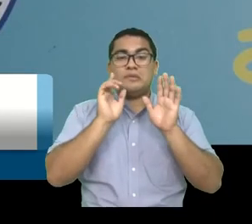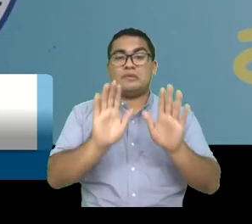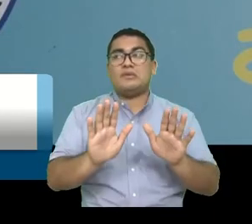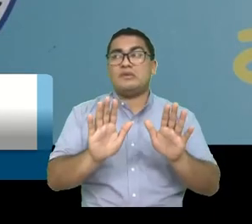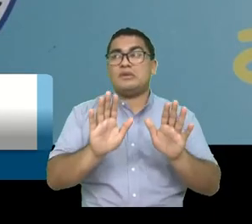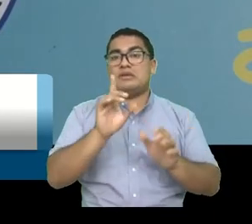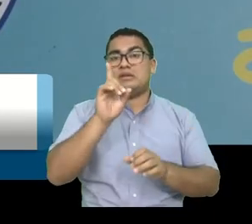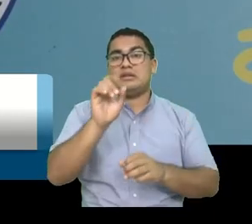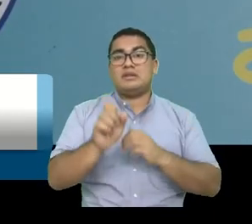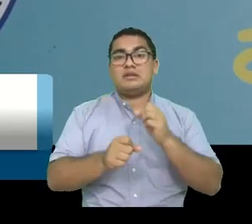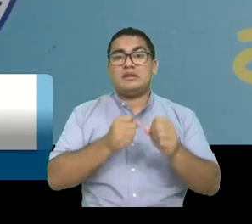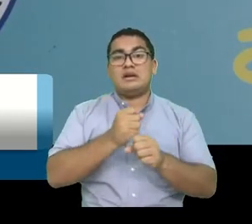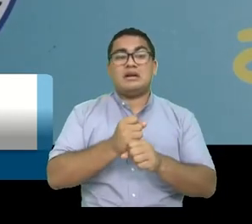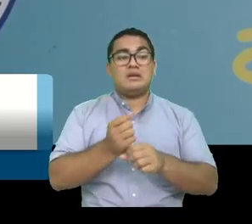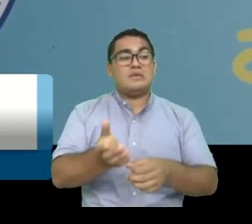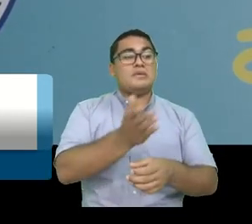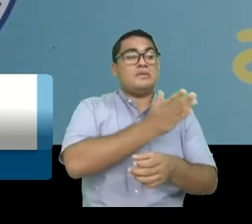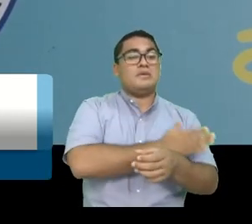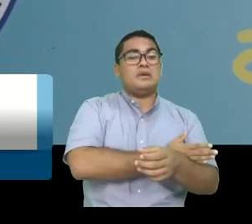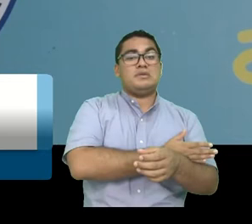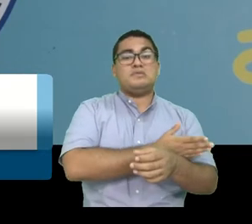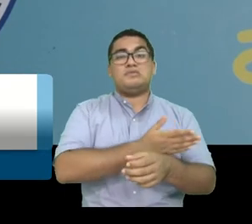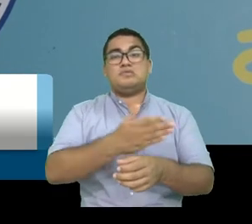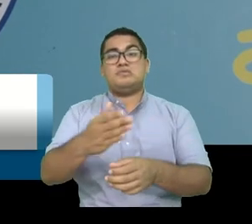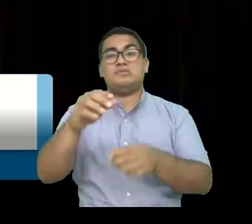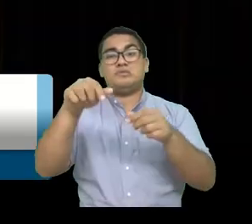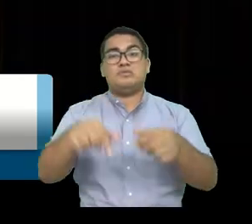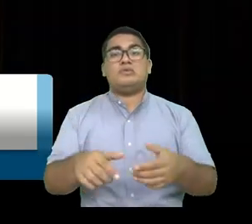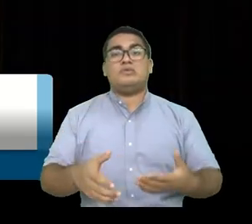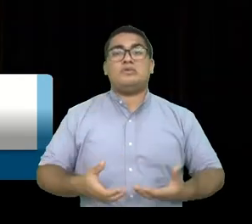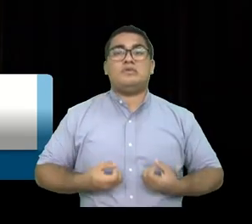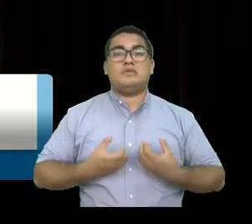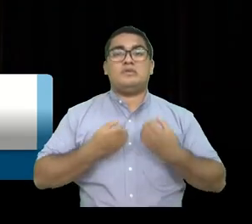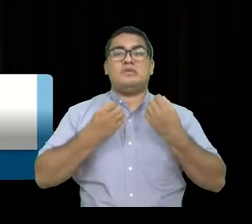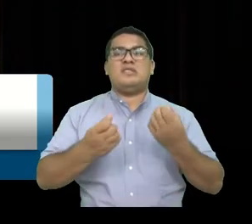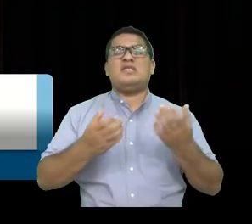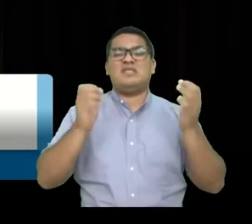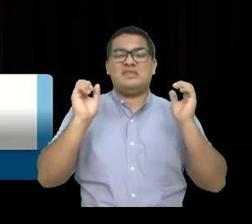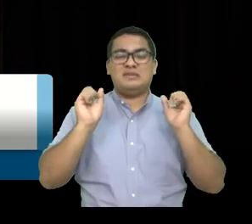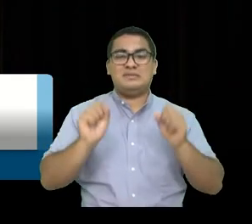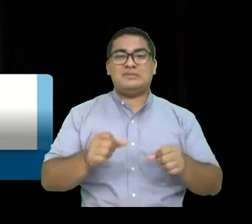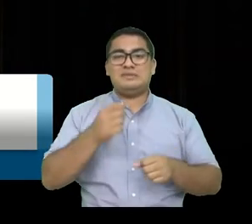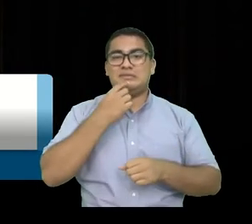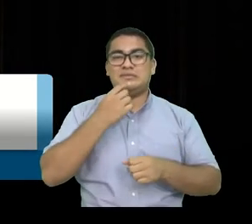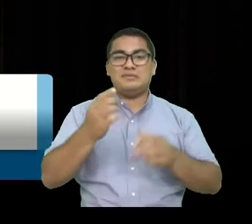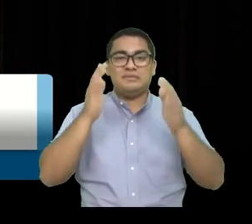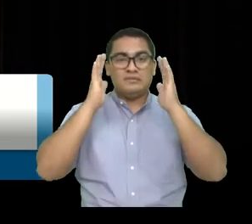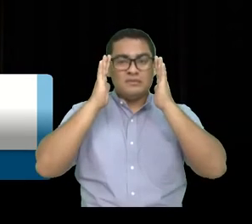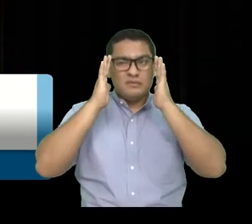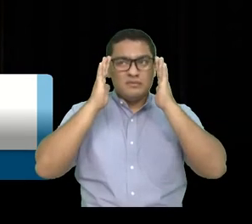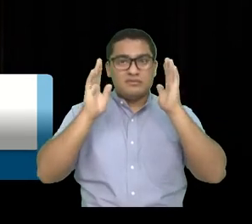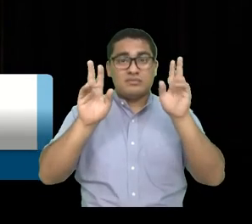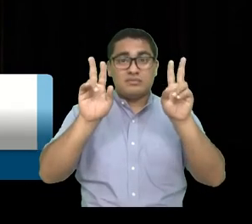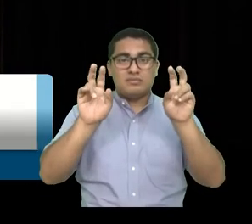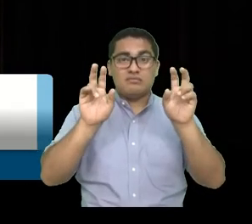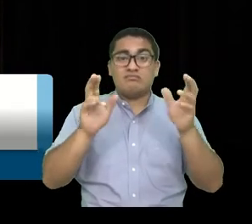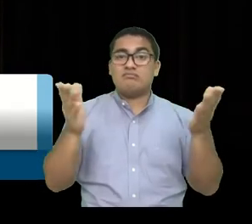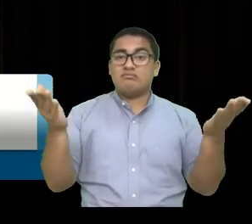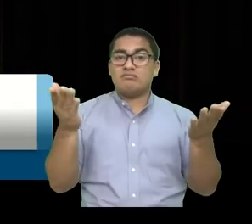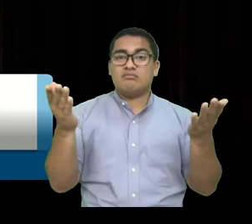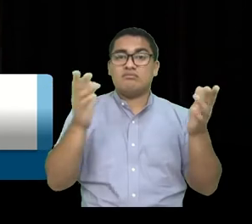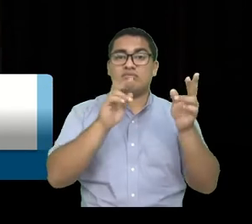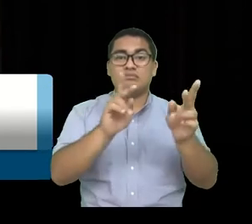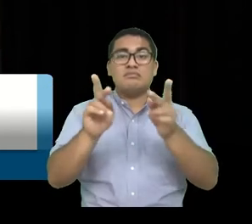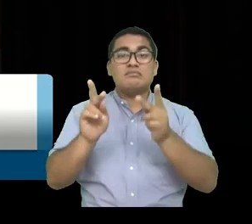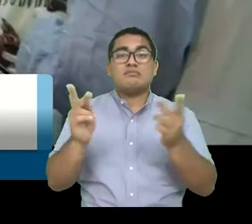años de haberlo adquirido y ahora se desarrolló como un proceso de cáncer. Hay un asunto que todos los nicaragüenses caemos